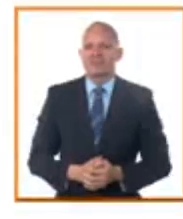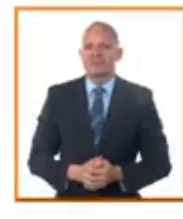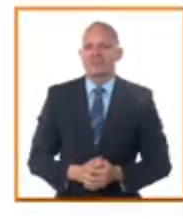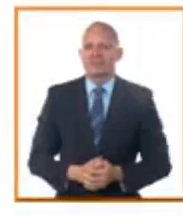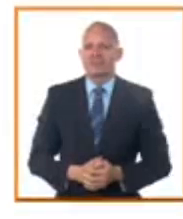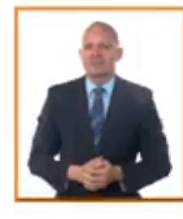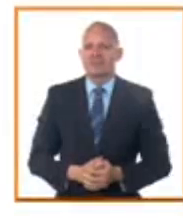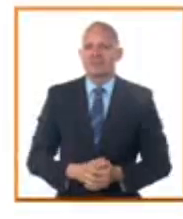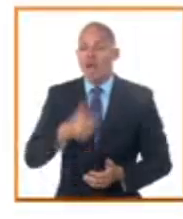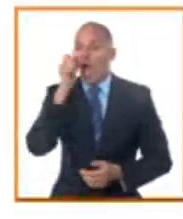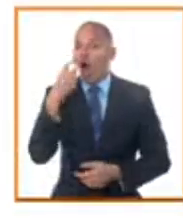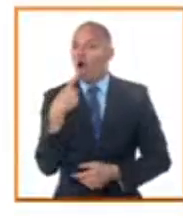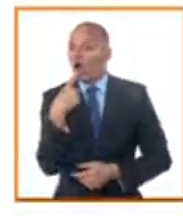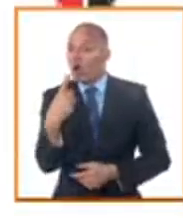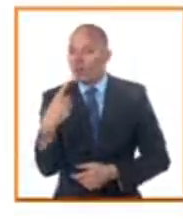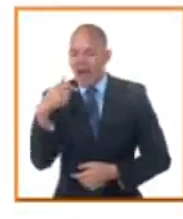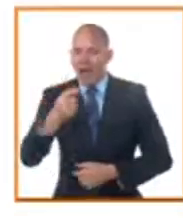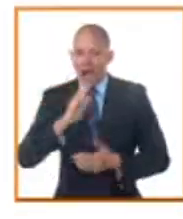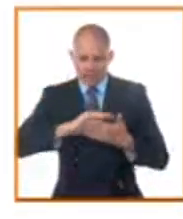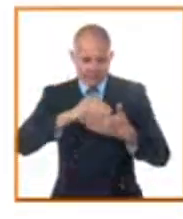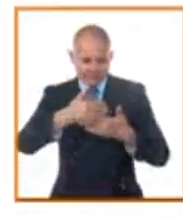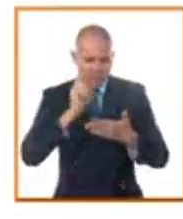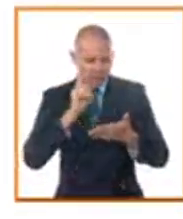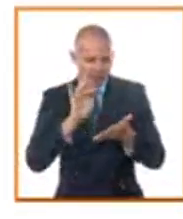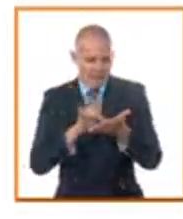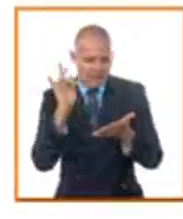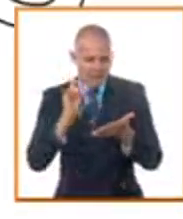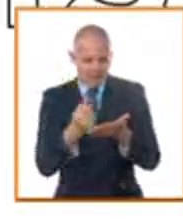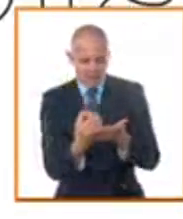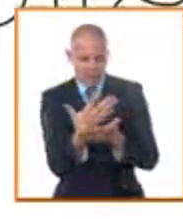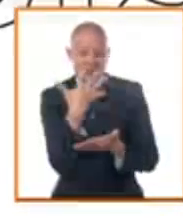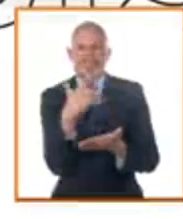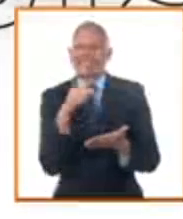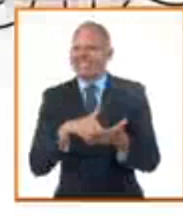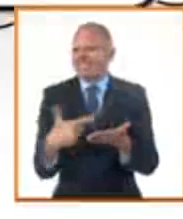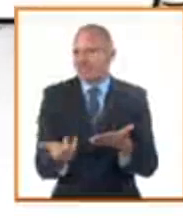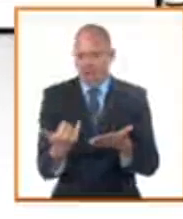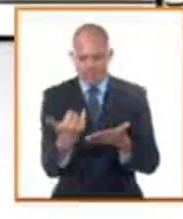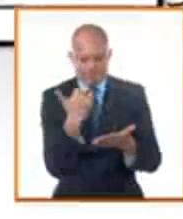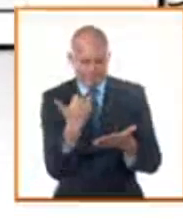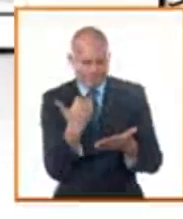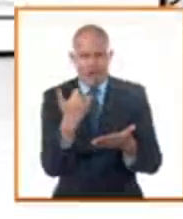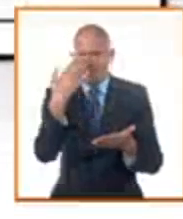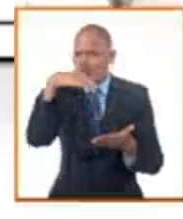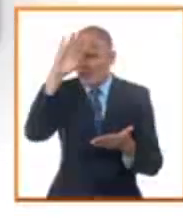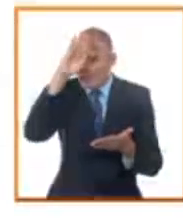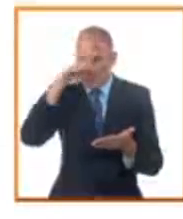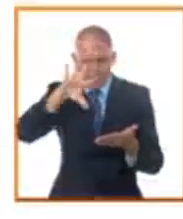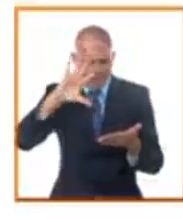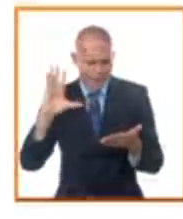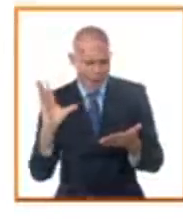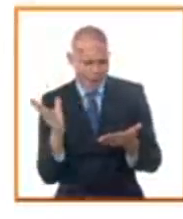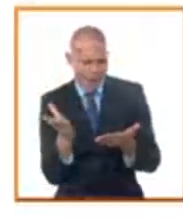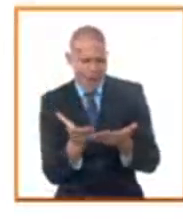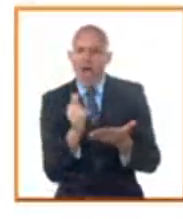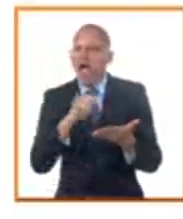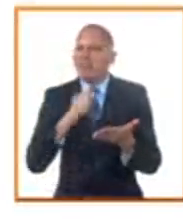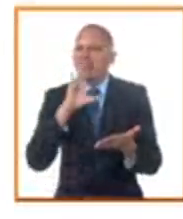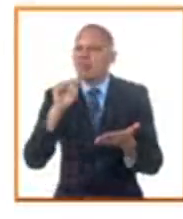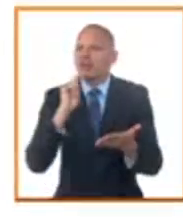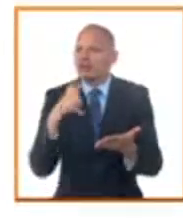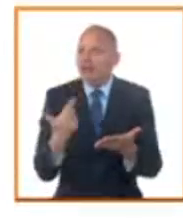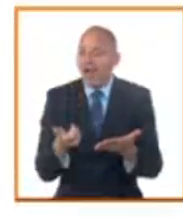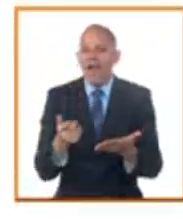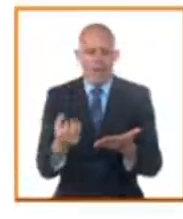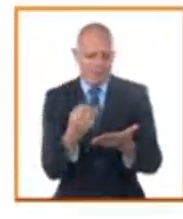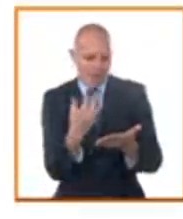Al alcance de un clic o en la pantalla de tu móvil. Las noticias de Cuba y el mundo. El análisis a profundidad de los acontecimientos. La imagen